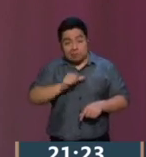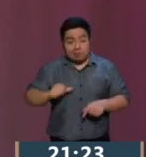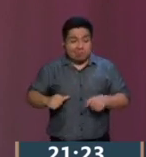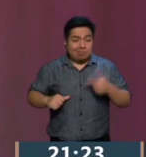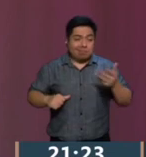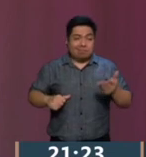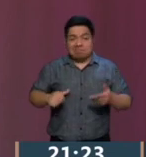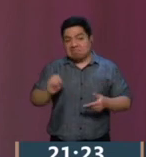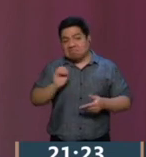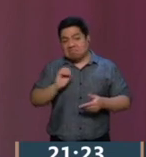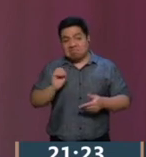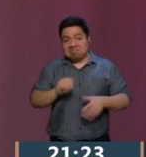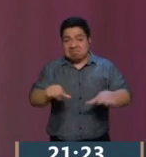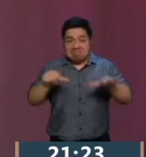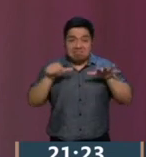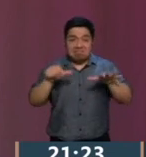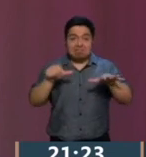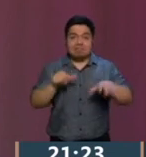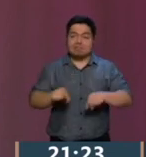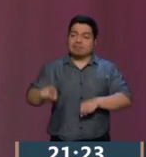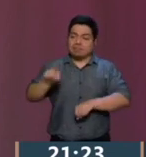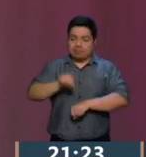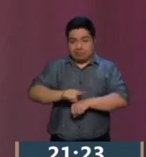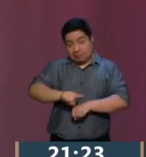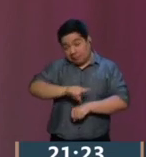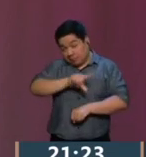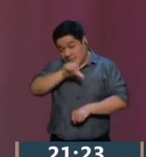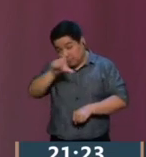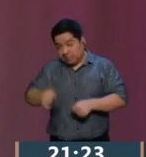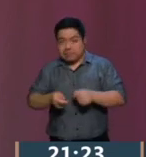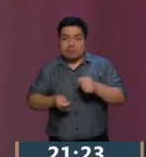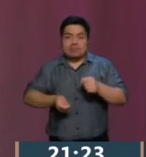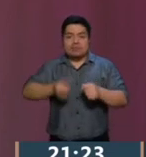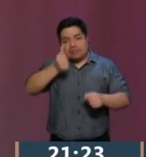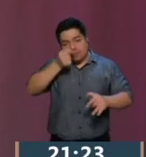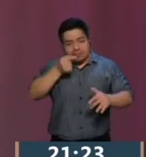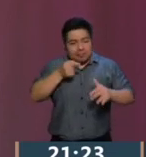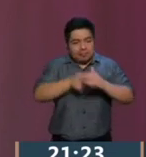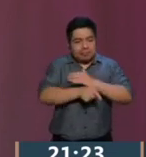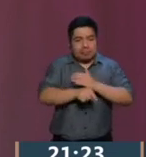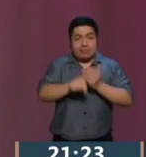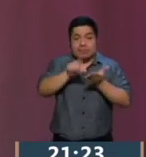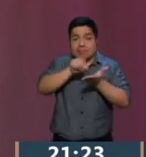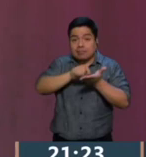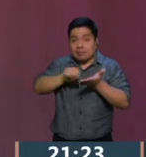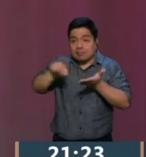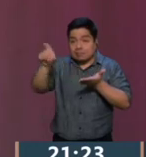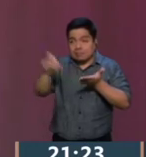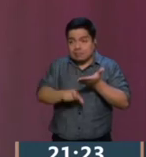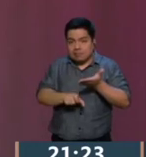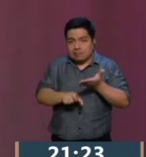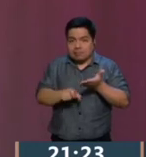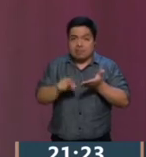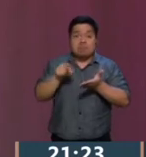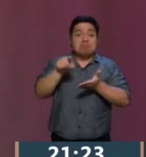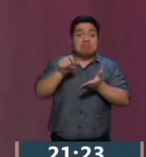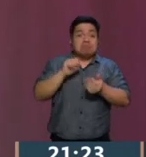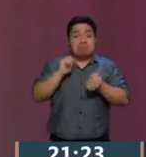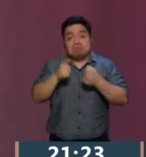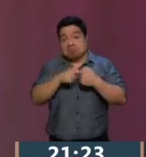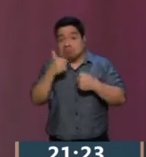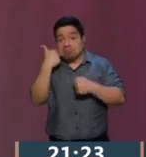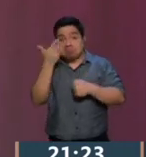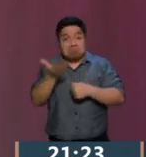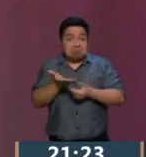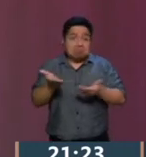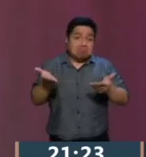días después de la primera denuncia de los vecinos sacó un tuit diciendo que si alguien requería algo, pues llamara a la alcaldía,